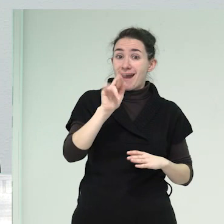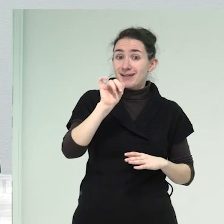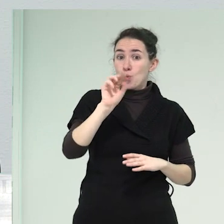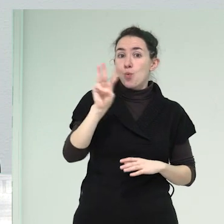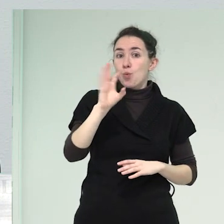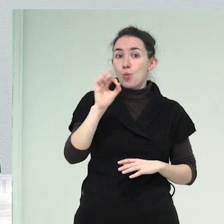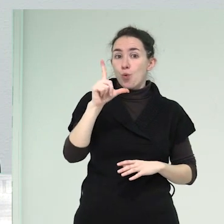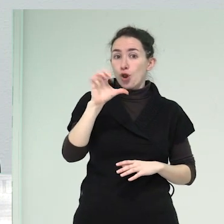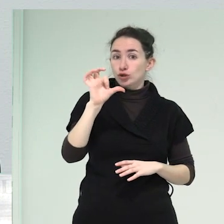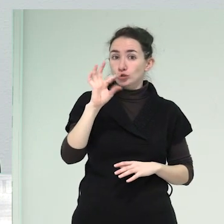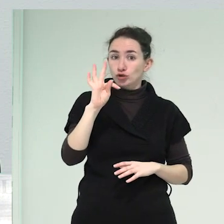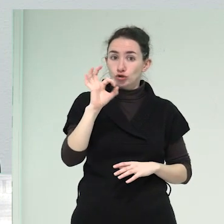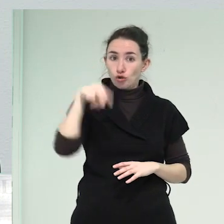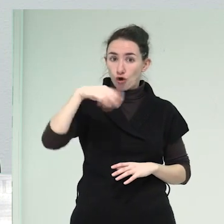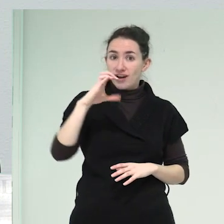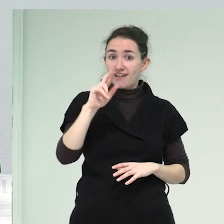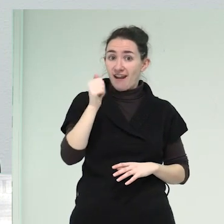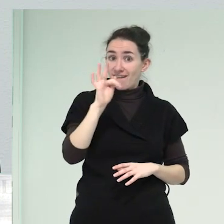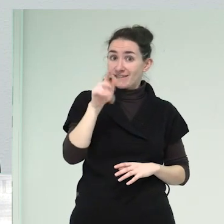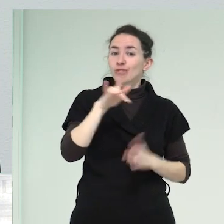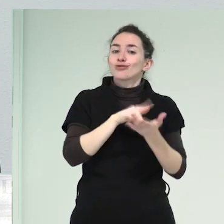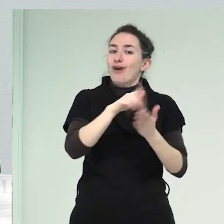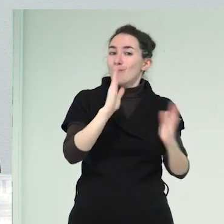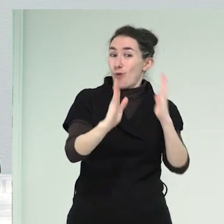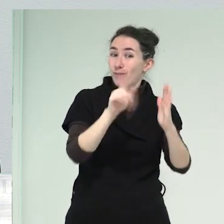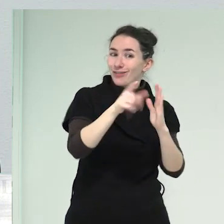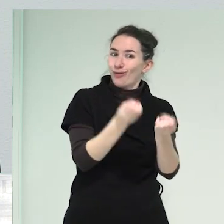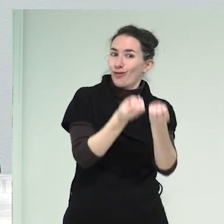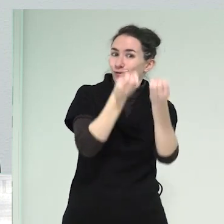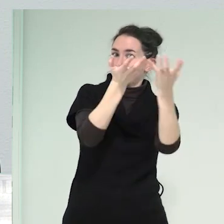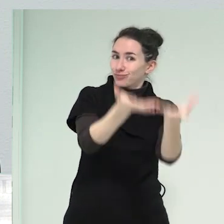estaba hablando, en momentos parecidos, ¿no?